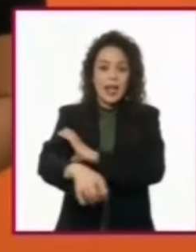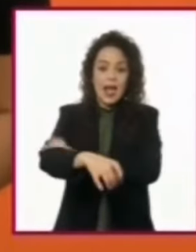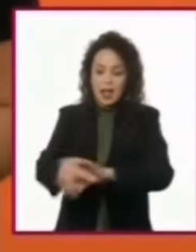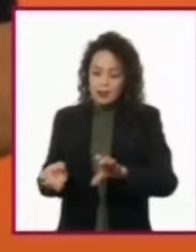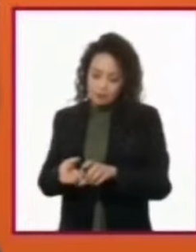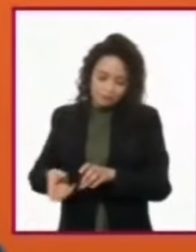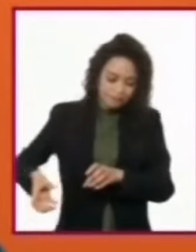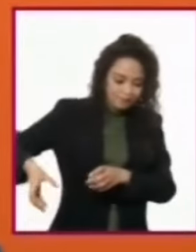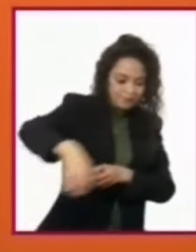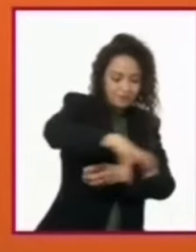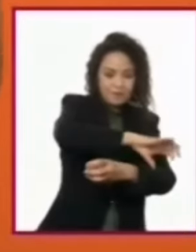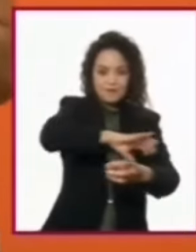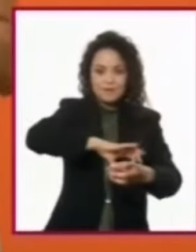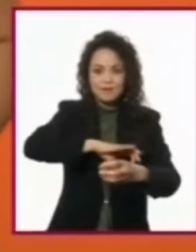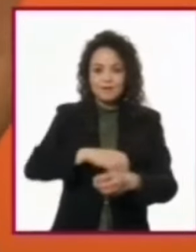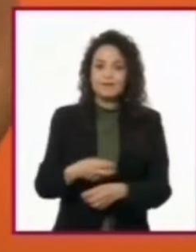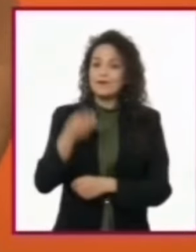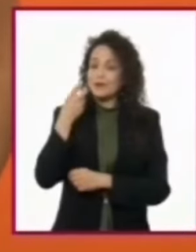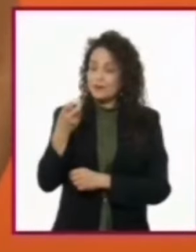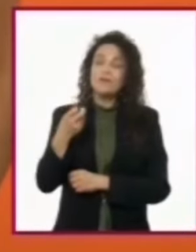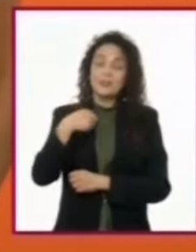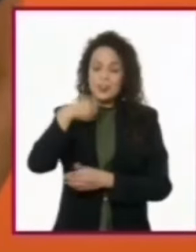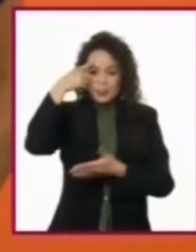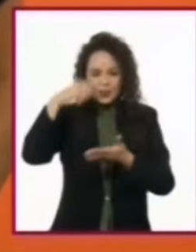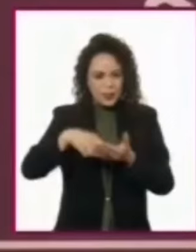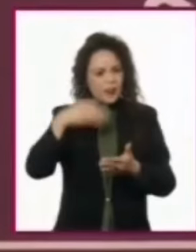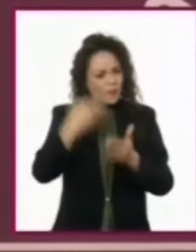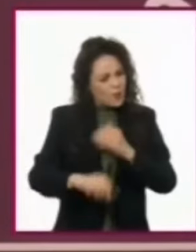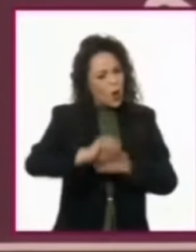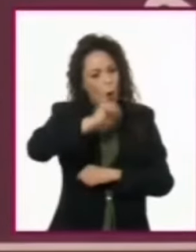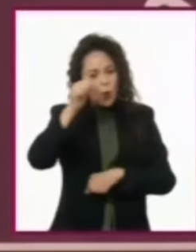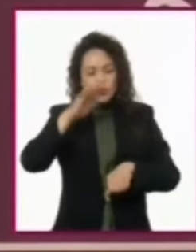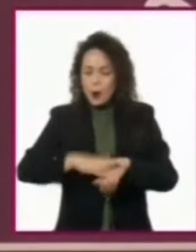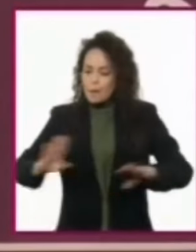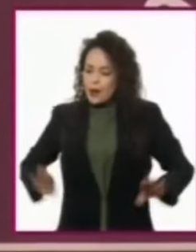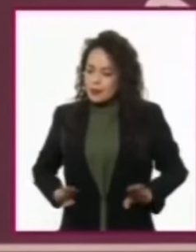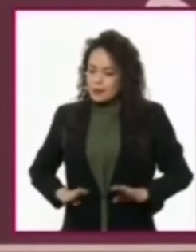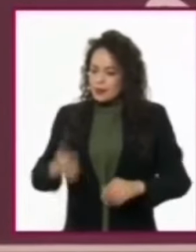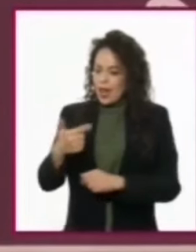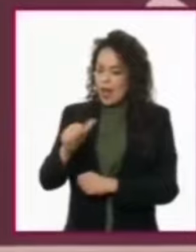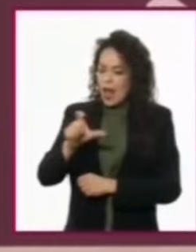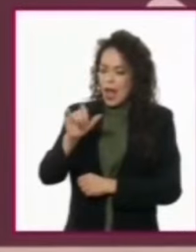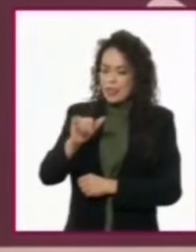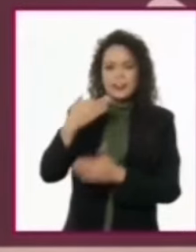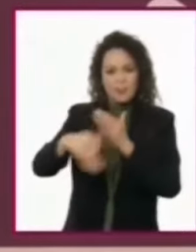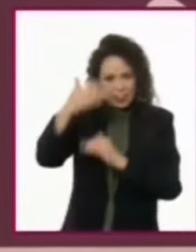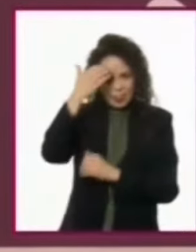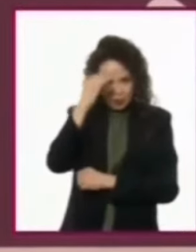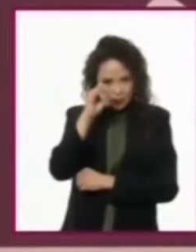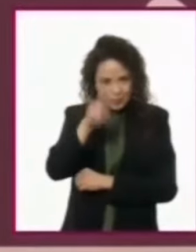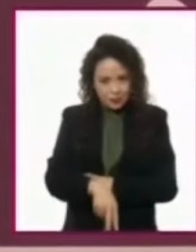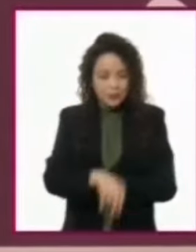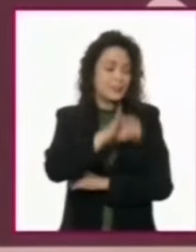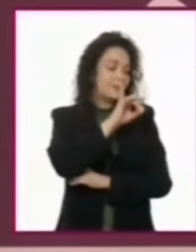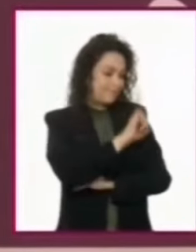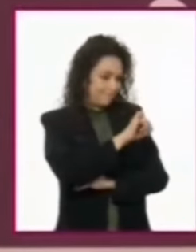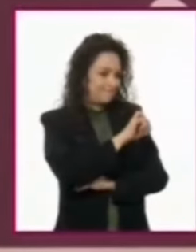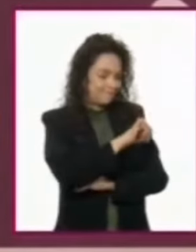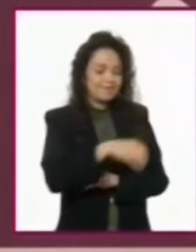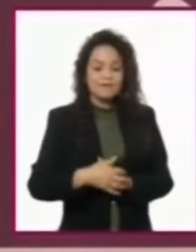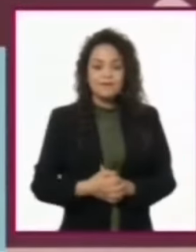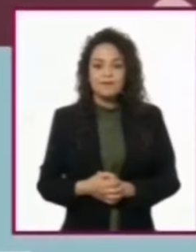última. Maestro, creo que aún nos falta otro tipo de galaxia más por conocer, ¿cierto? Así es. Pues